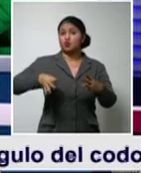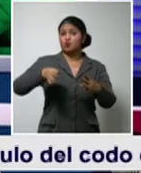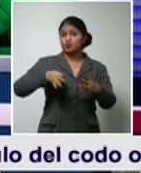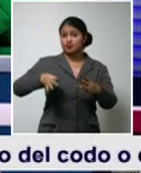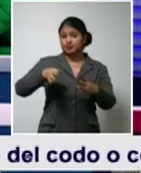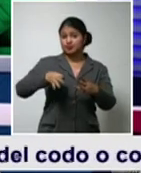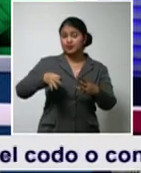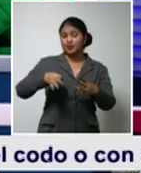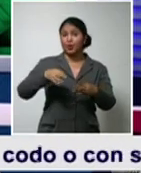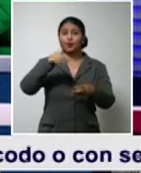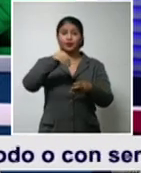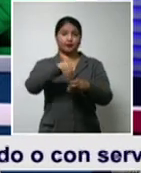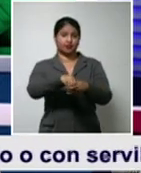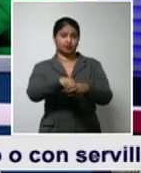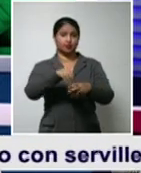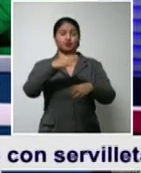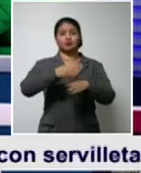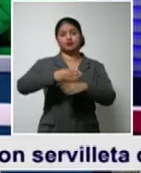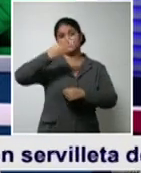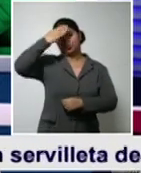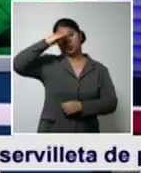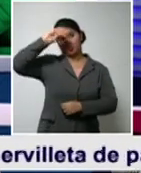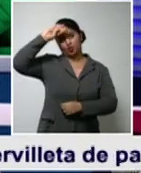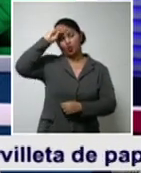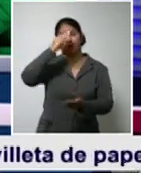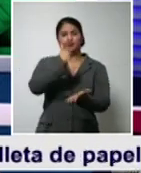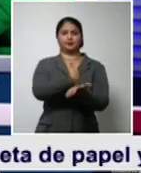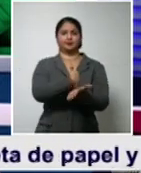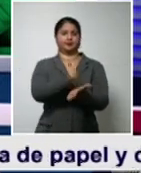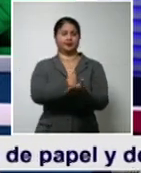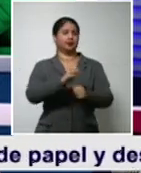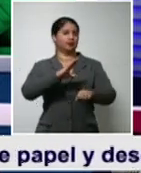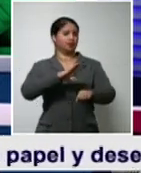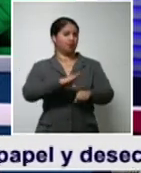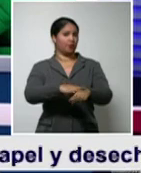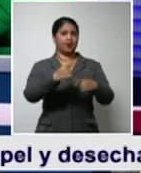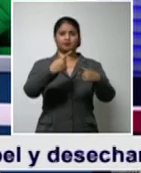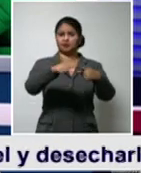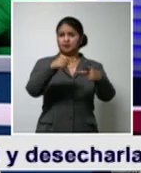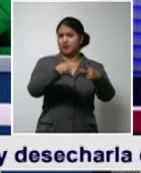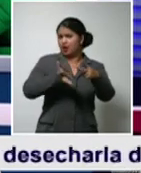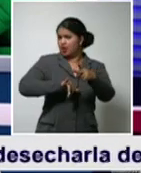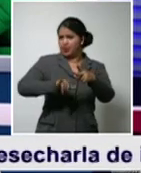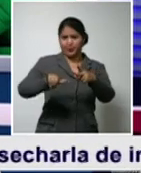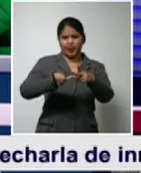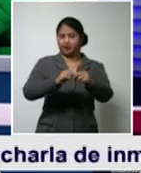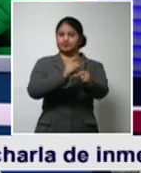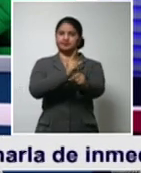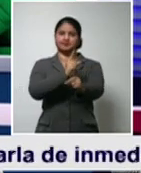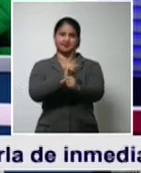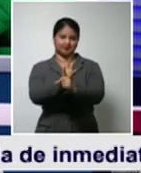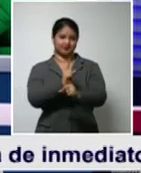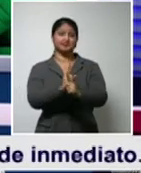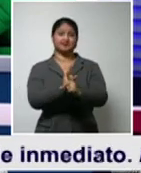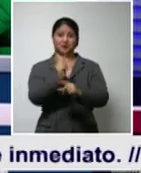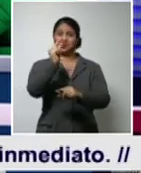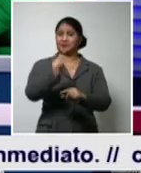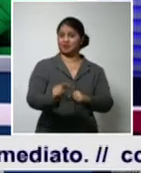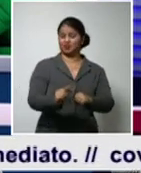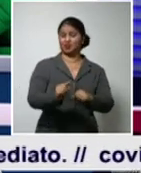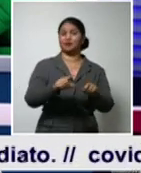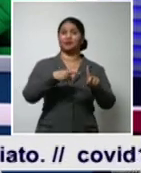en esta provincia, contacto de un caso confirmado previamente, con antecedentes a pesar